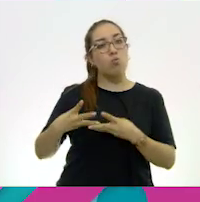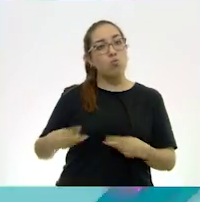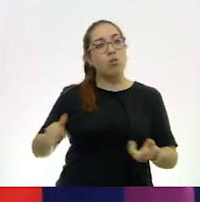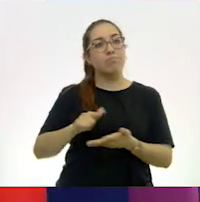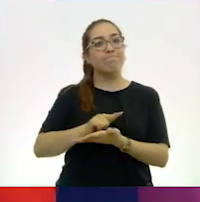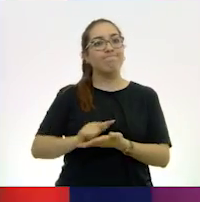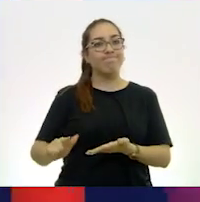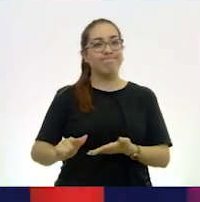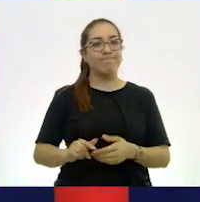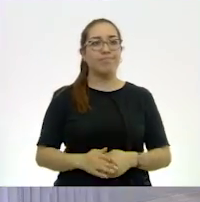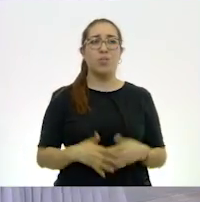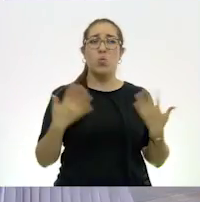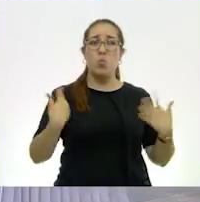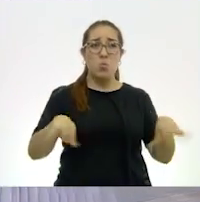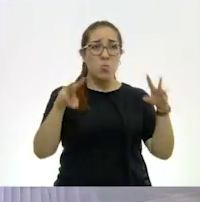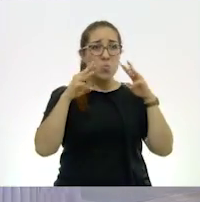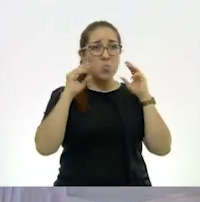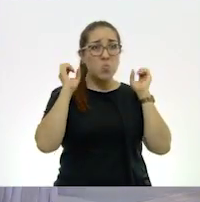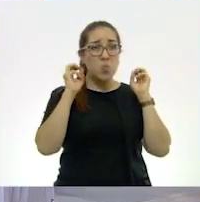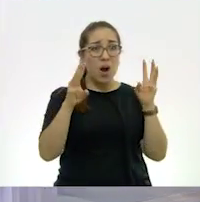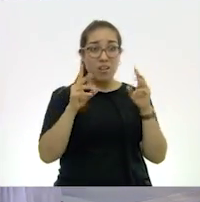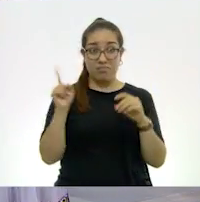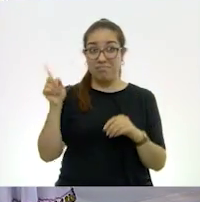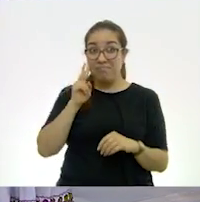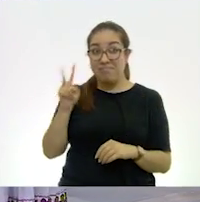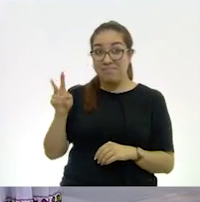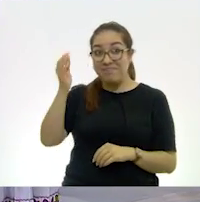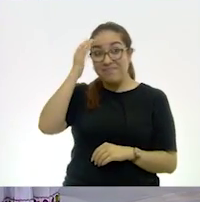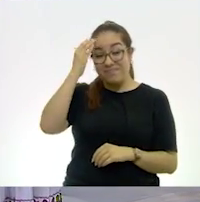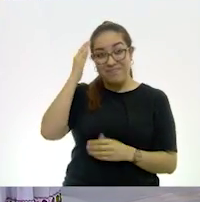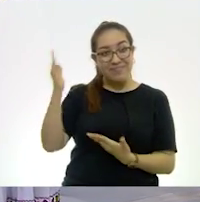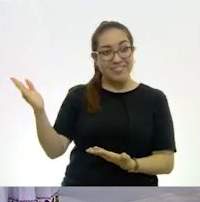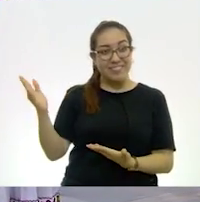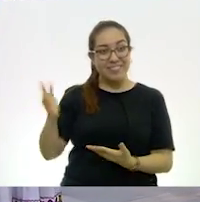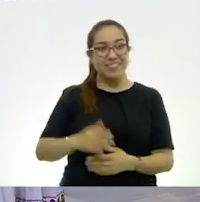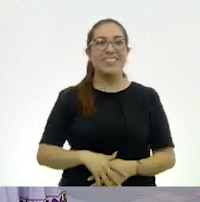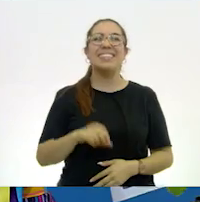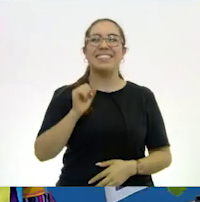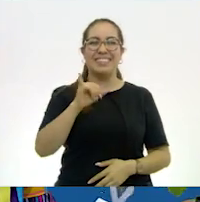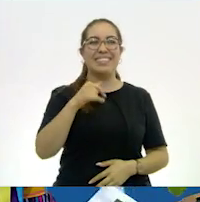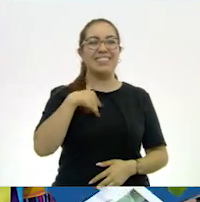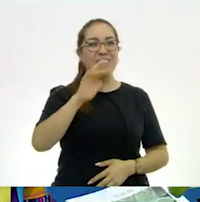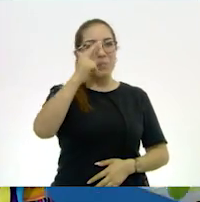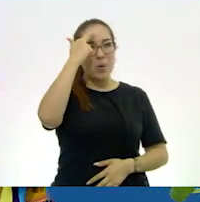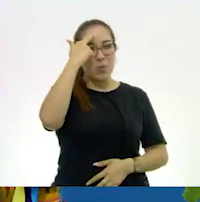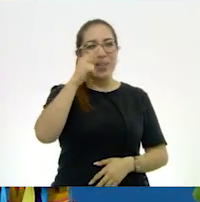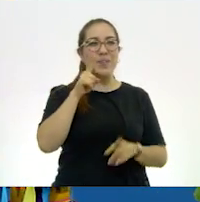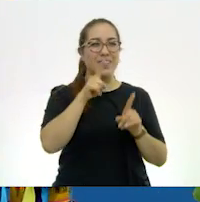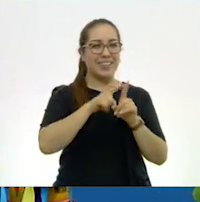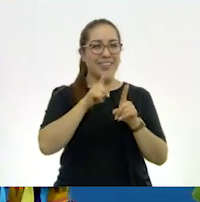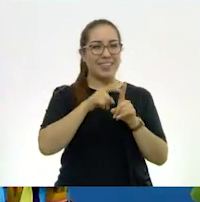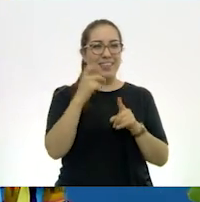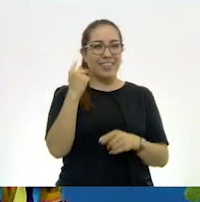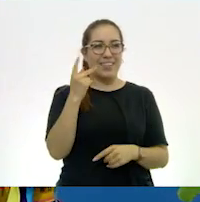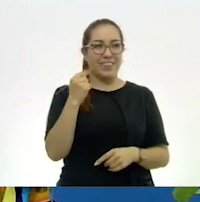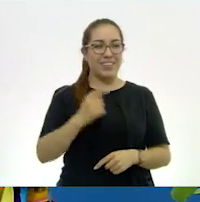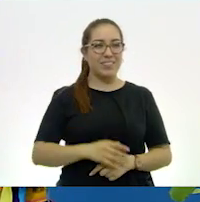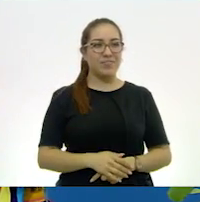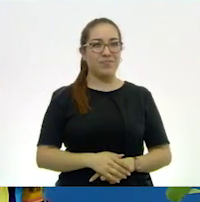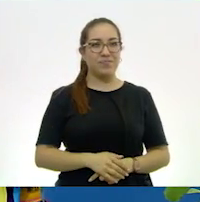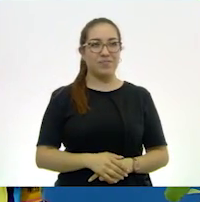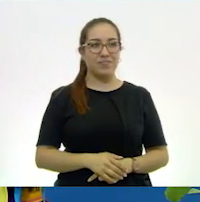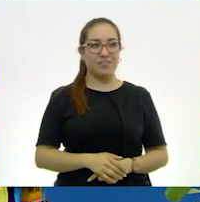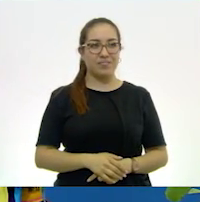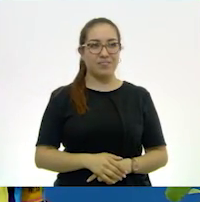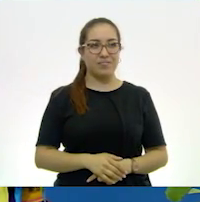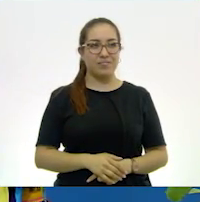intestinos. ¡Wow! ¿La has visto, Aníbal? ¿Has visto esta planta? Me recuerda mucho a una caricatura. ¿No? Sí.